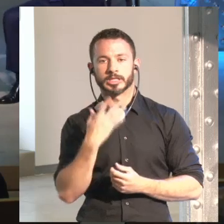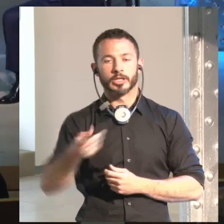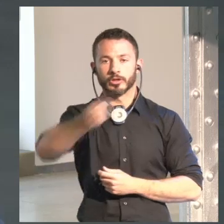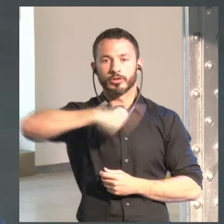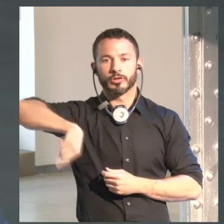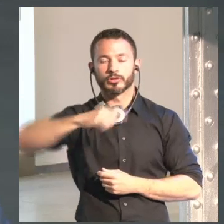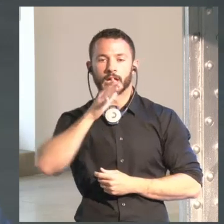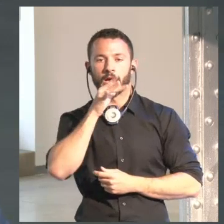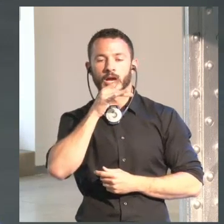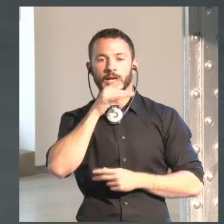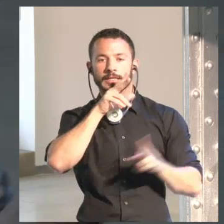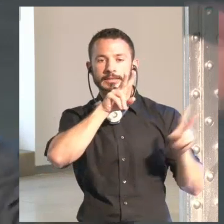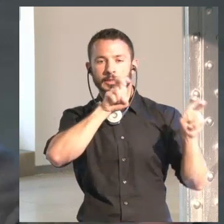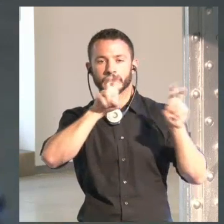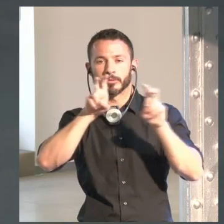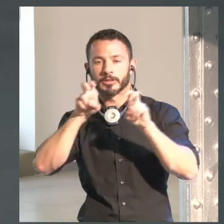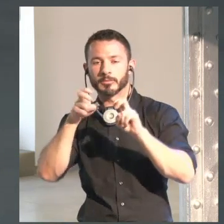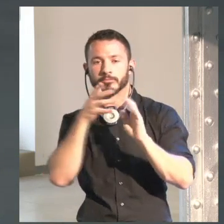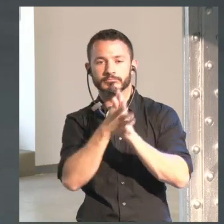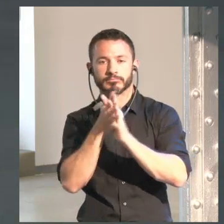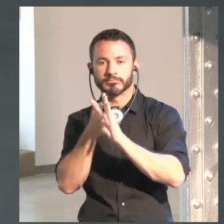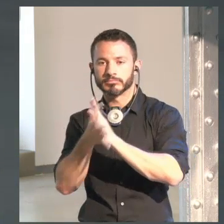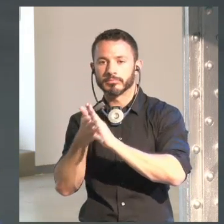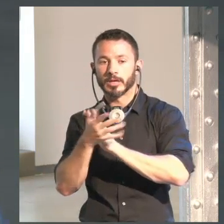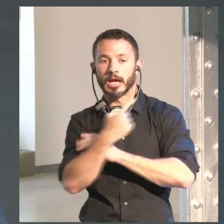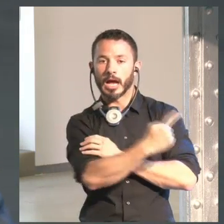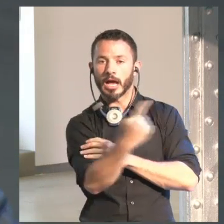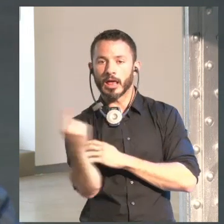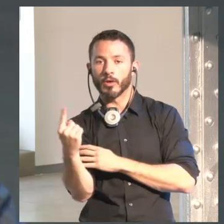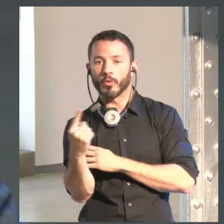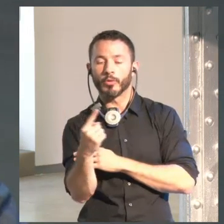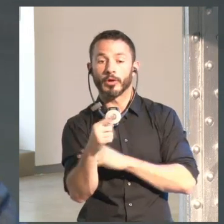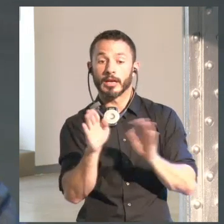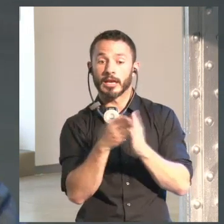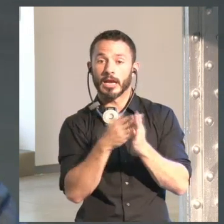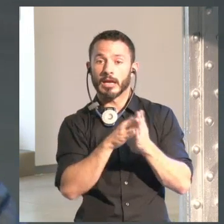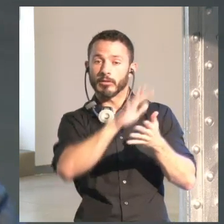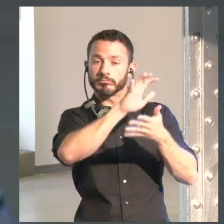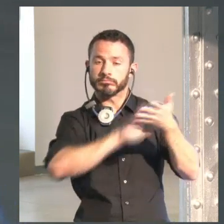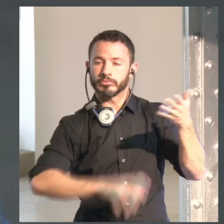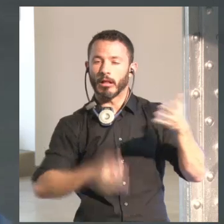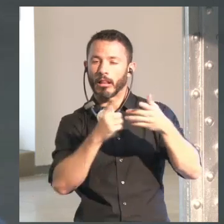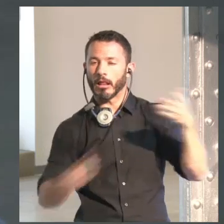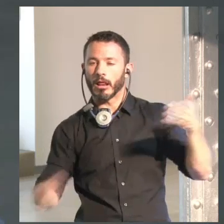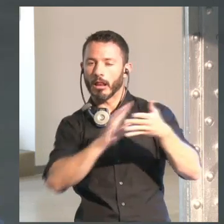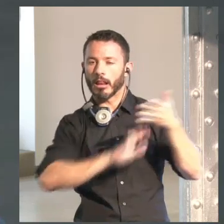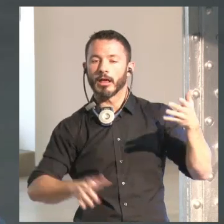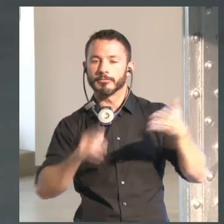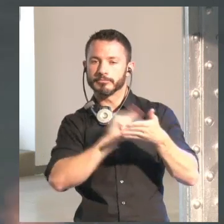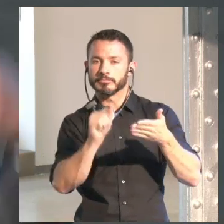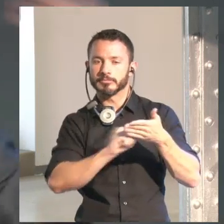hacer un recorrido de los temas. Cada uno de ellos ha escrito un artículo bastante largo en el libro, y cada uno de vosotros está muy bienvenido